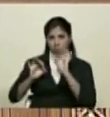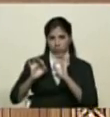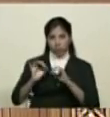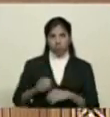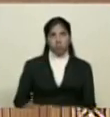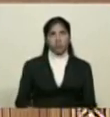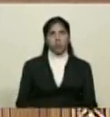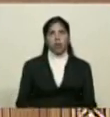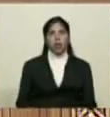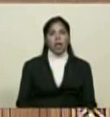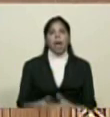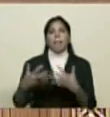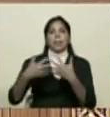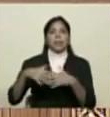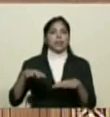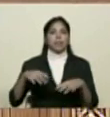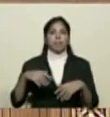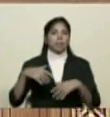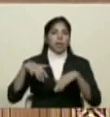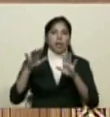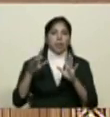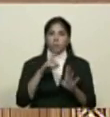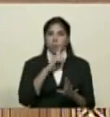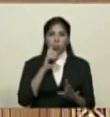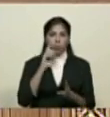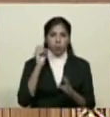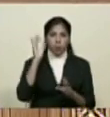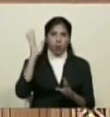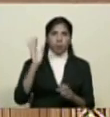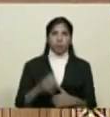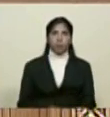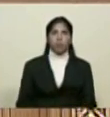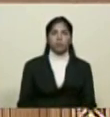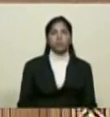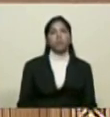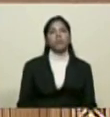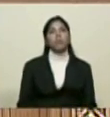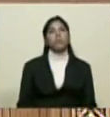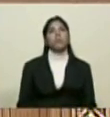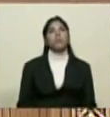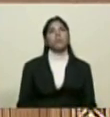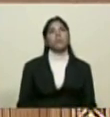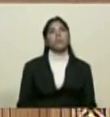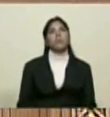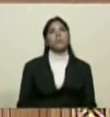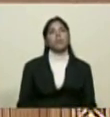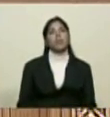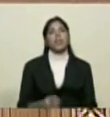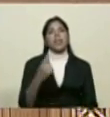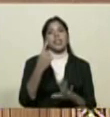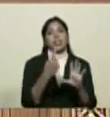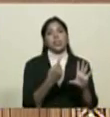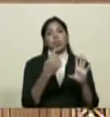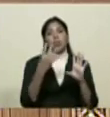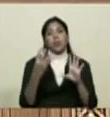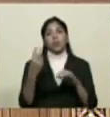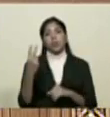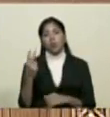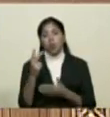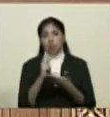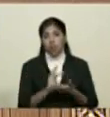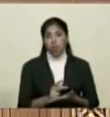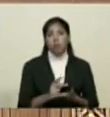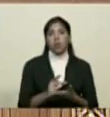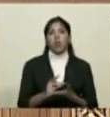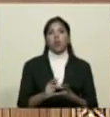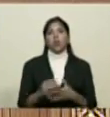Y estableció un precio de importación para un producto a $642 por kilogramo. Vean